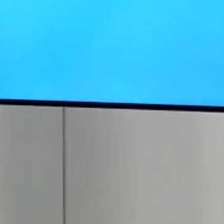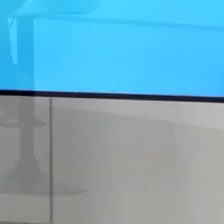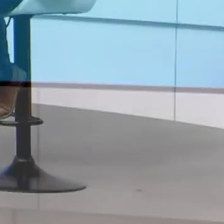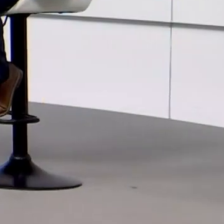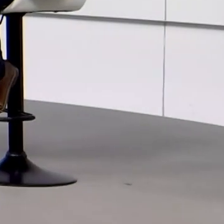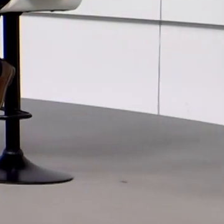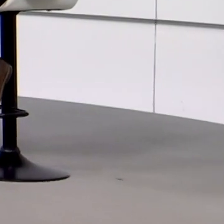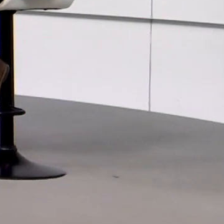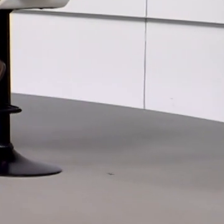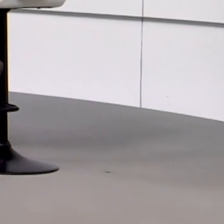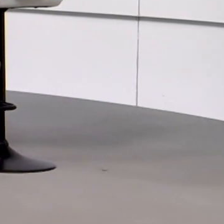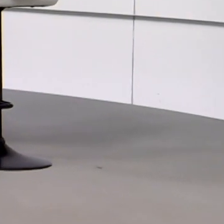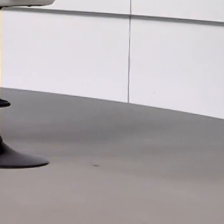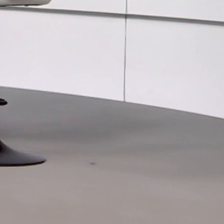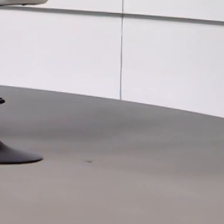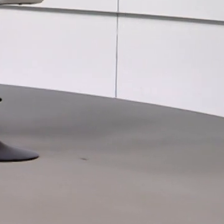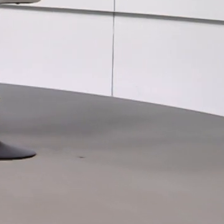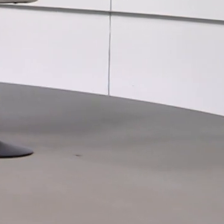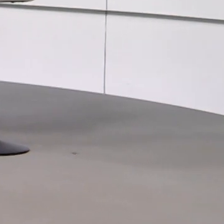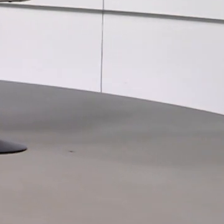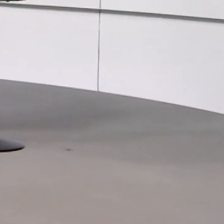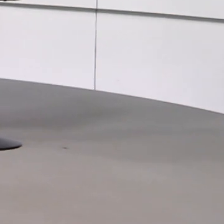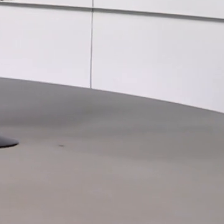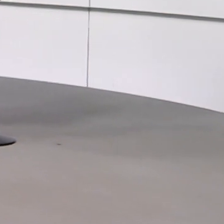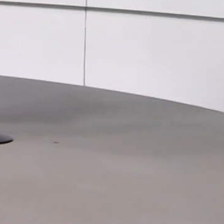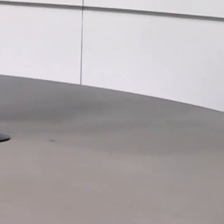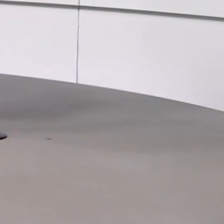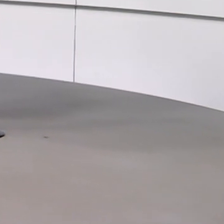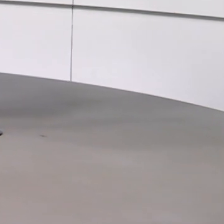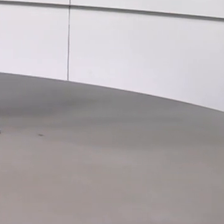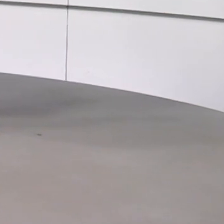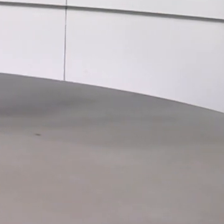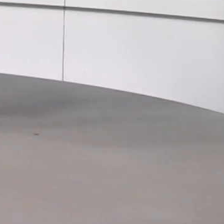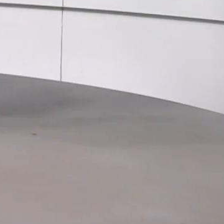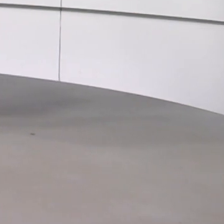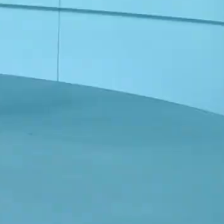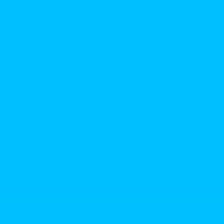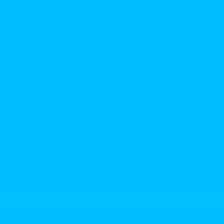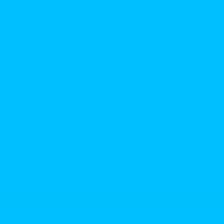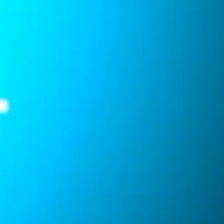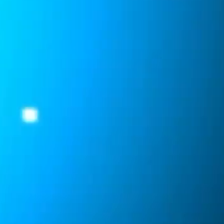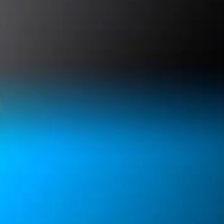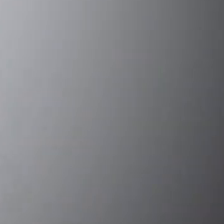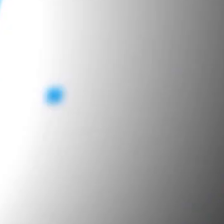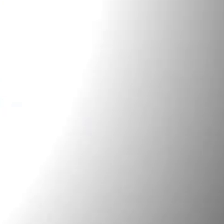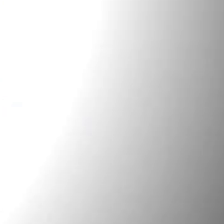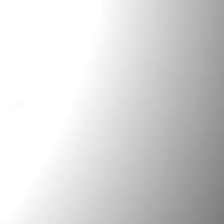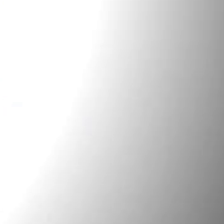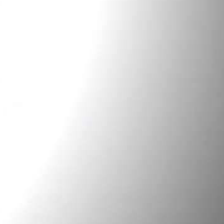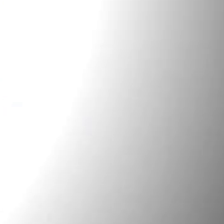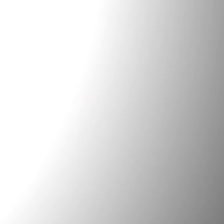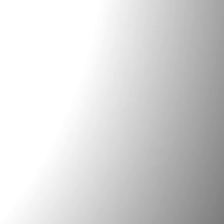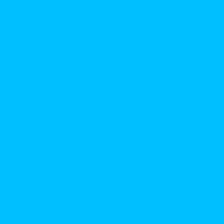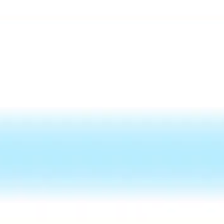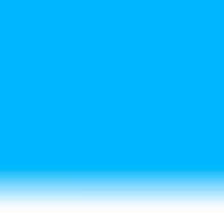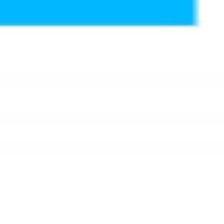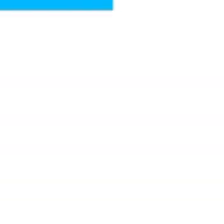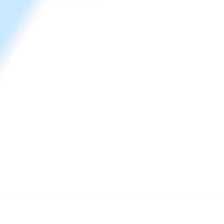en este sector de Latinoamérica. Gracias, Esteban. Vamos a hacer una pausa comercial, pero dejo este tema planteado. ¿En qué